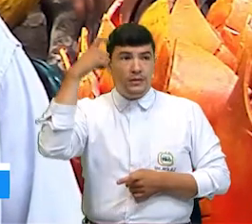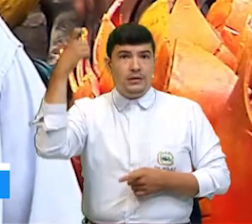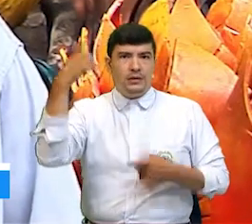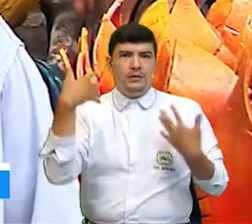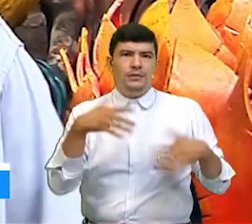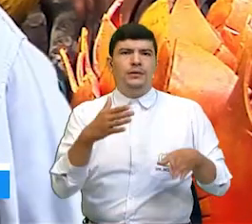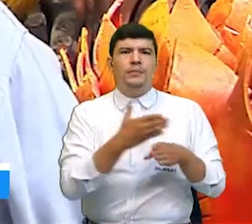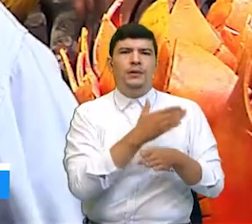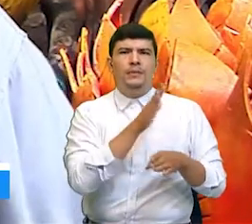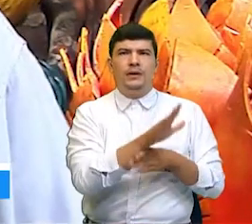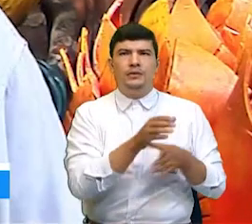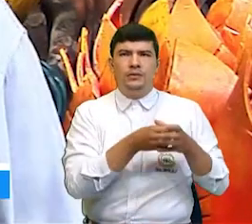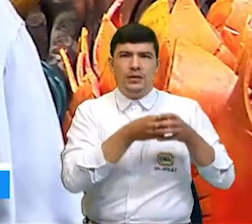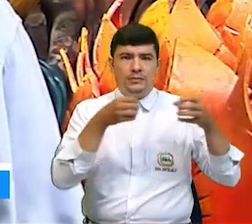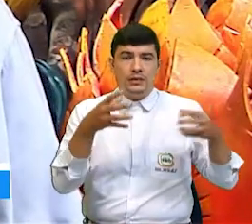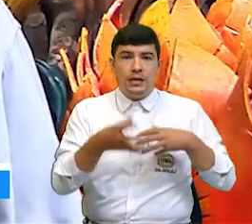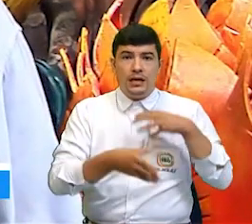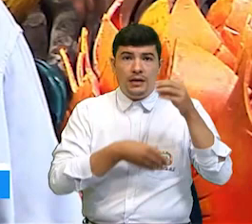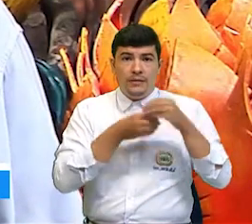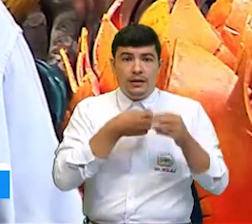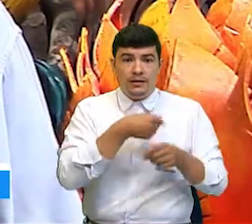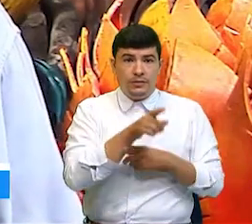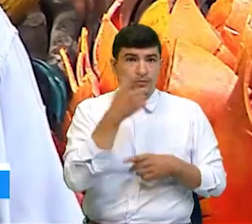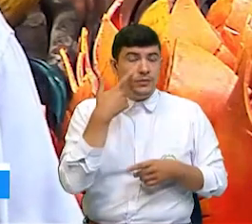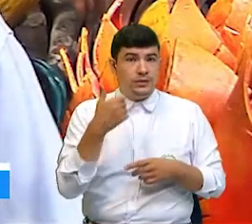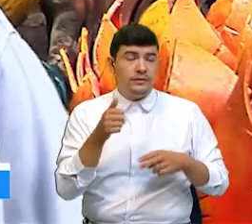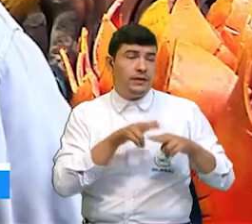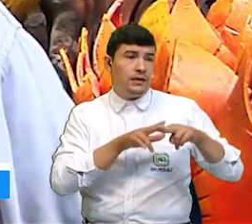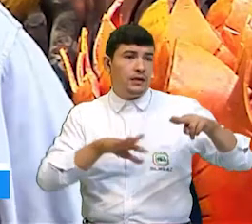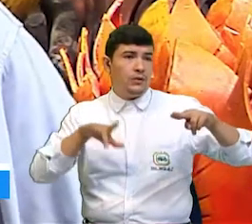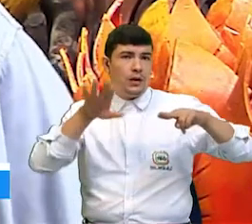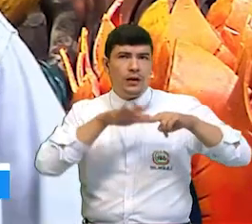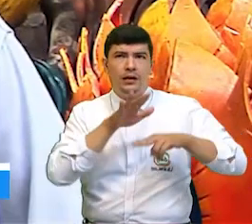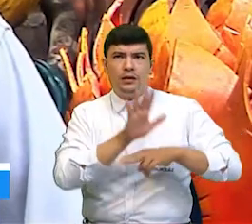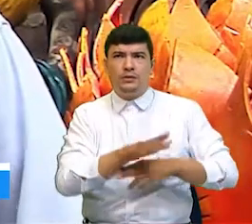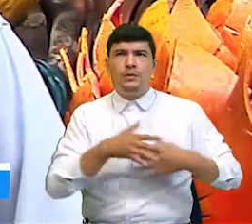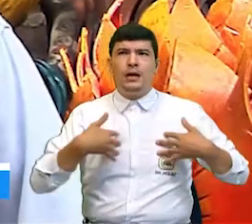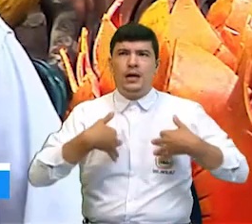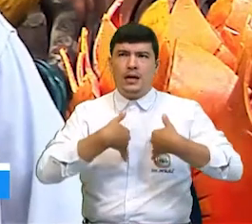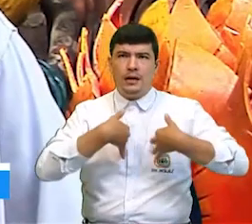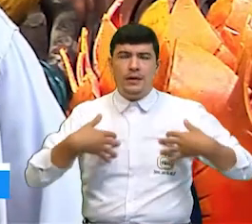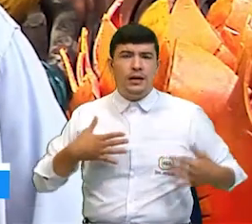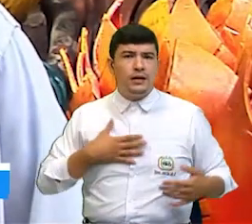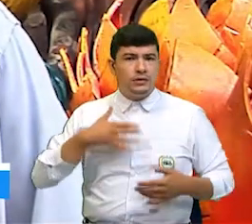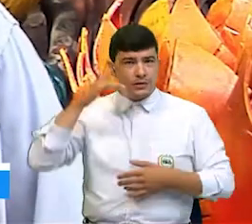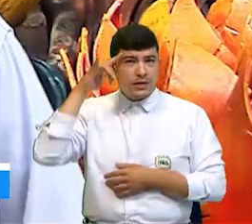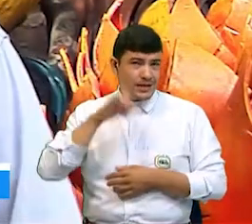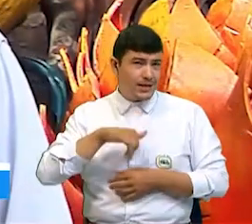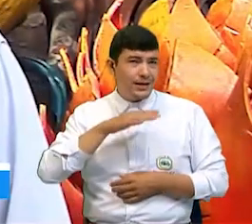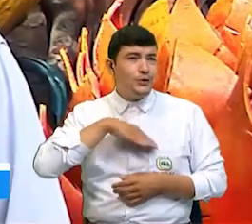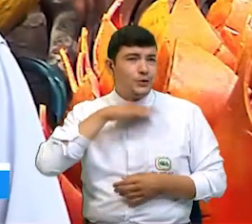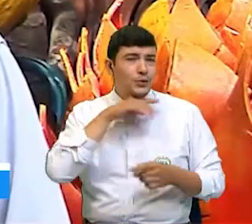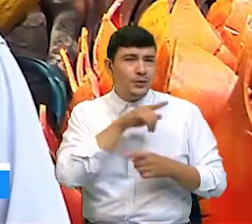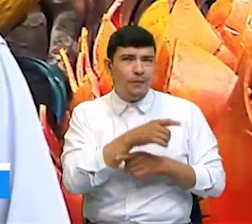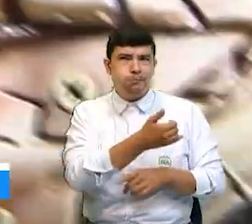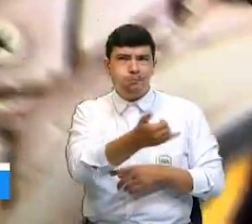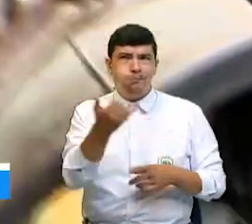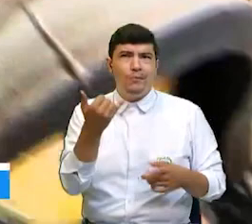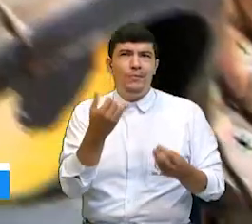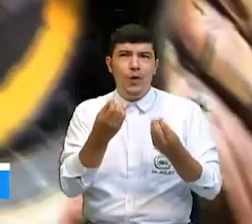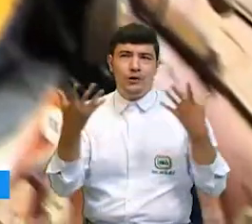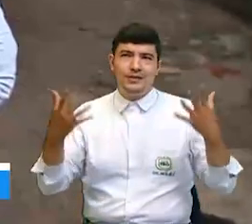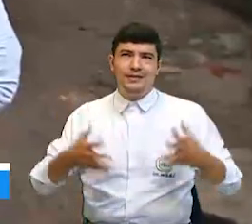son... Es muy agradable inspirarse uno en la naturaleza y en los animales, entonces creo que la inspiración sobra, o sea, ahí hay inspiración por todos